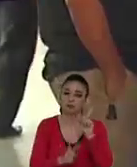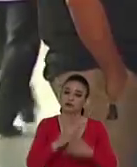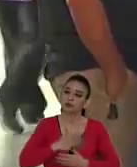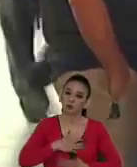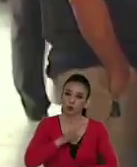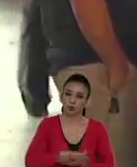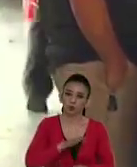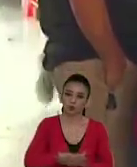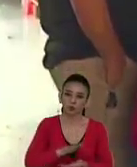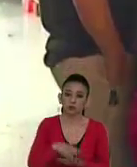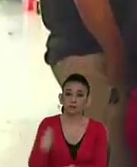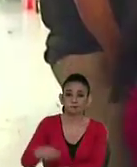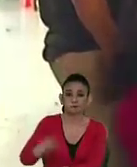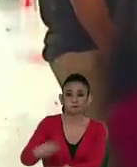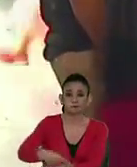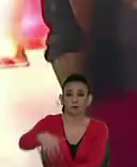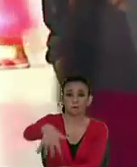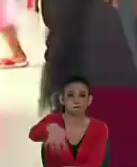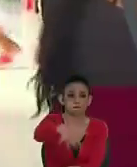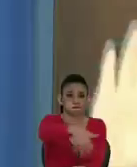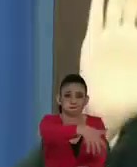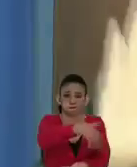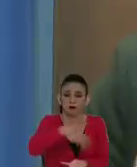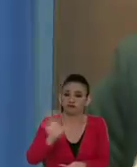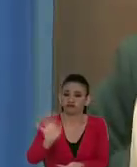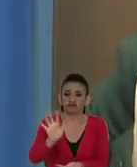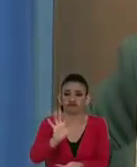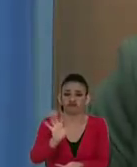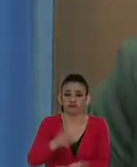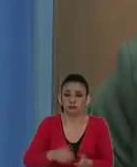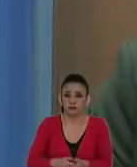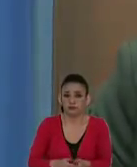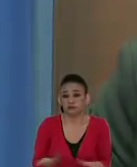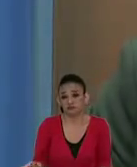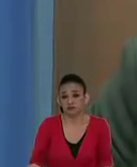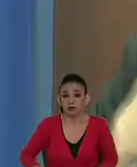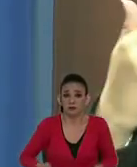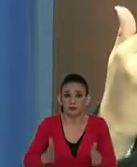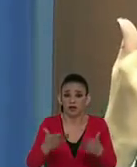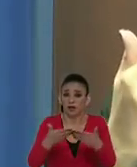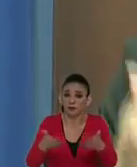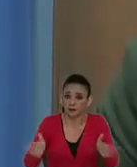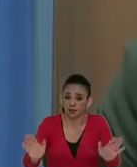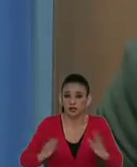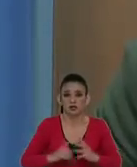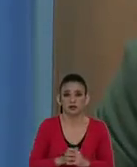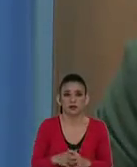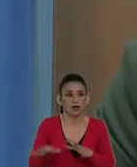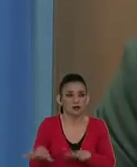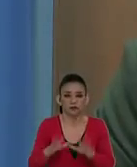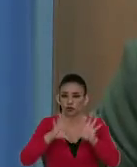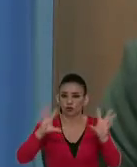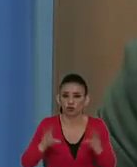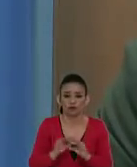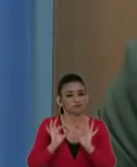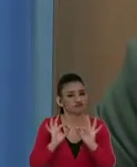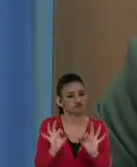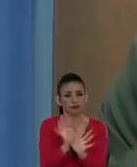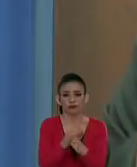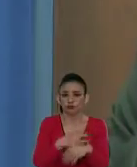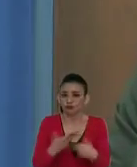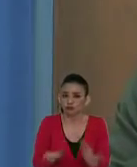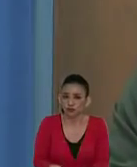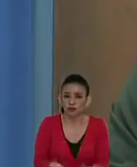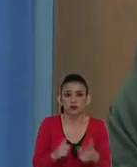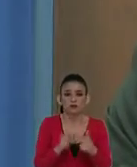de productos innecesariamente. Las vías están abiertas, las cadenas logísticas están funcionando, los